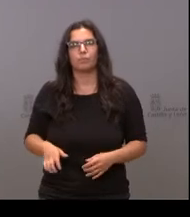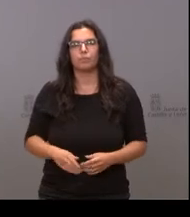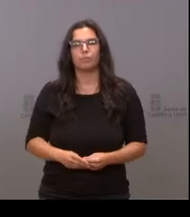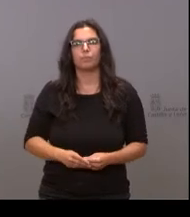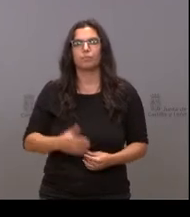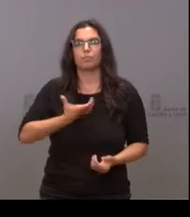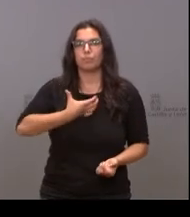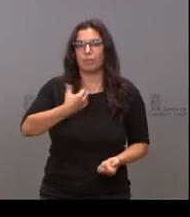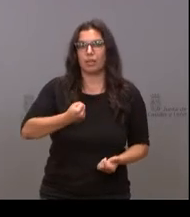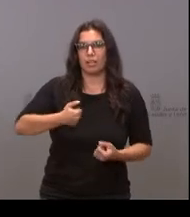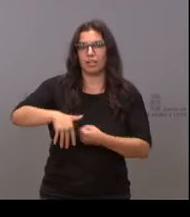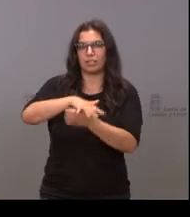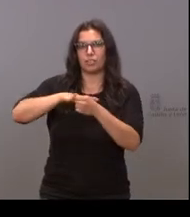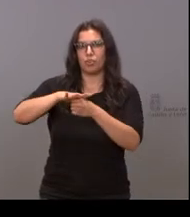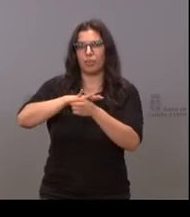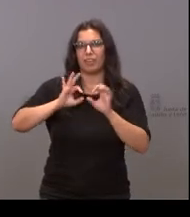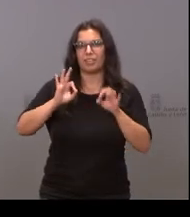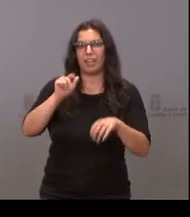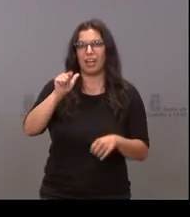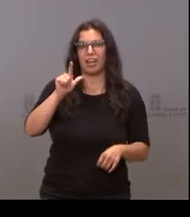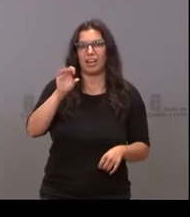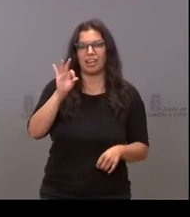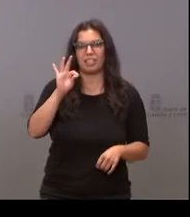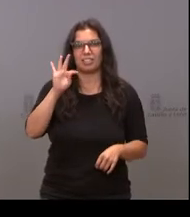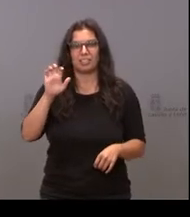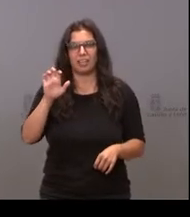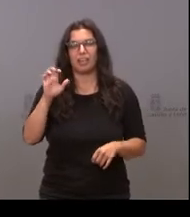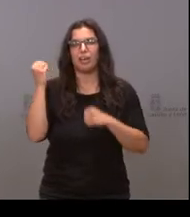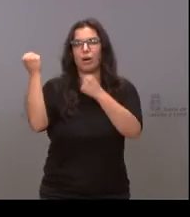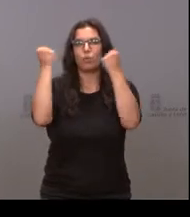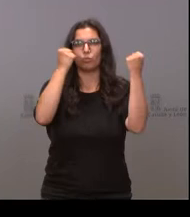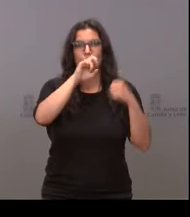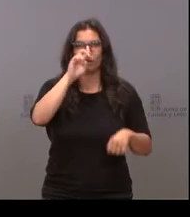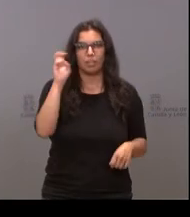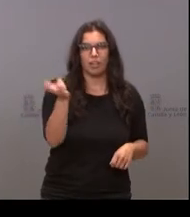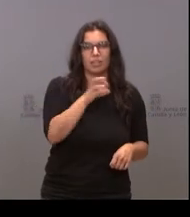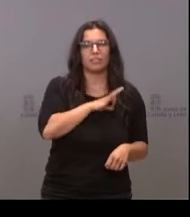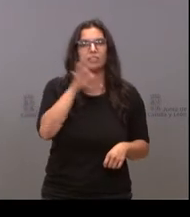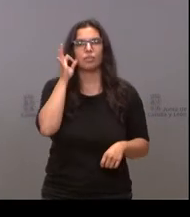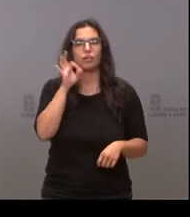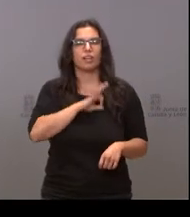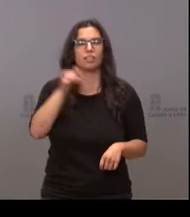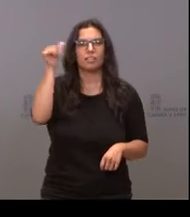alcaldes de la comarca alistana autoridades señoras y señores